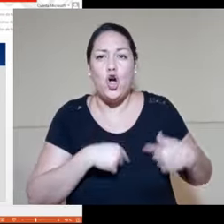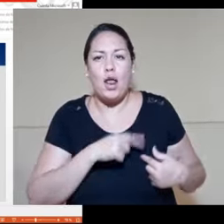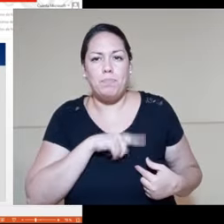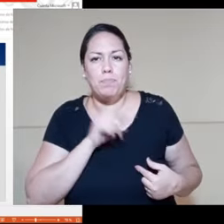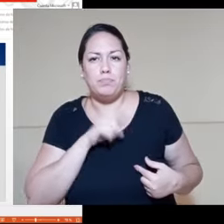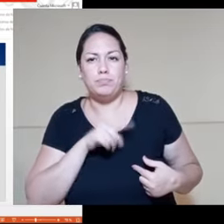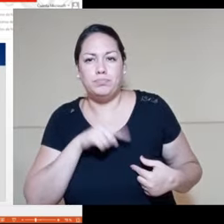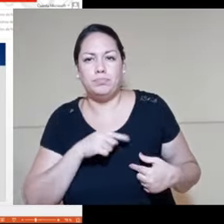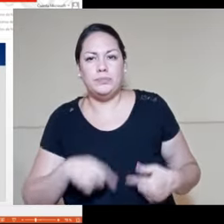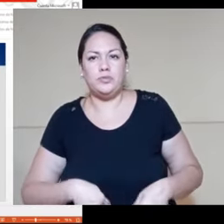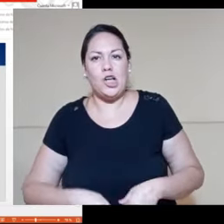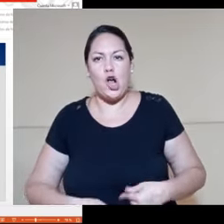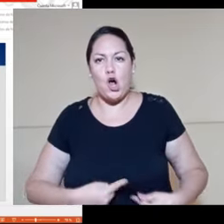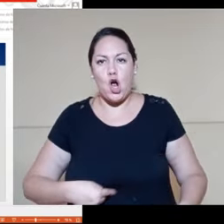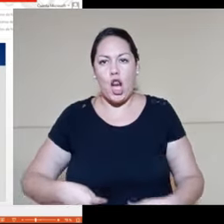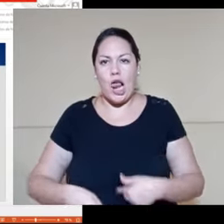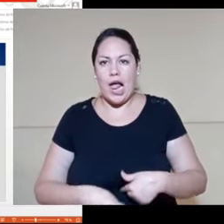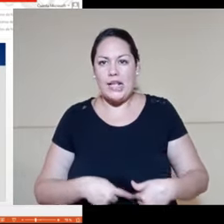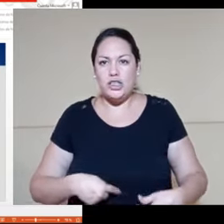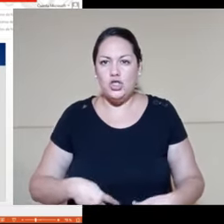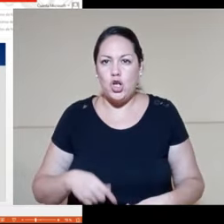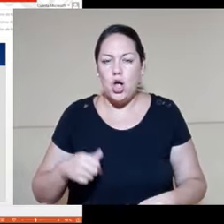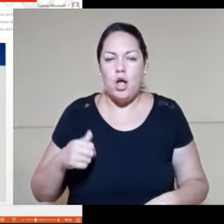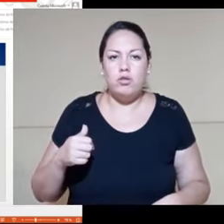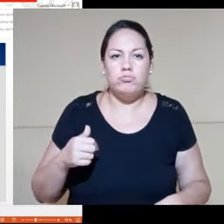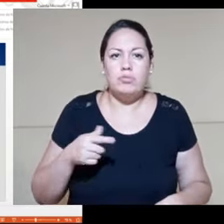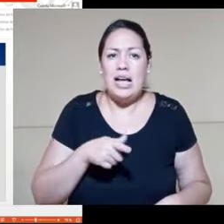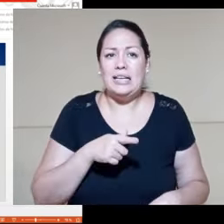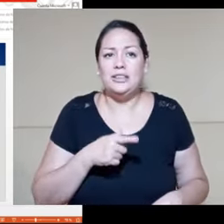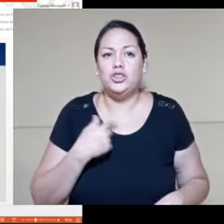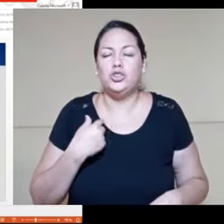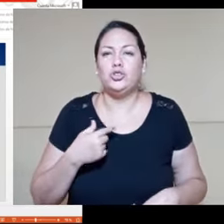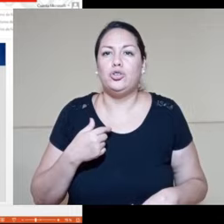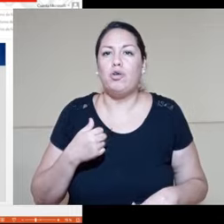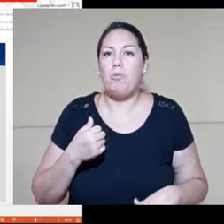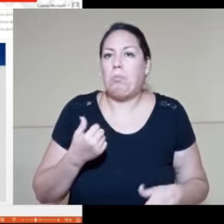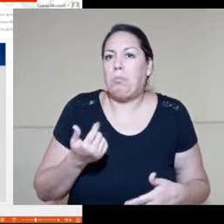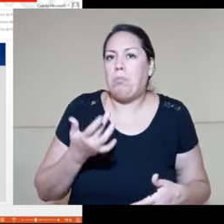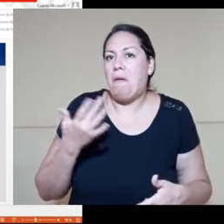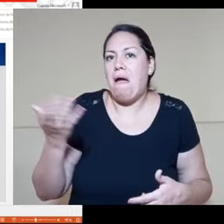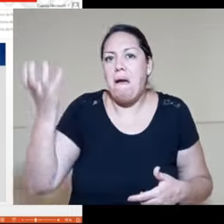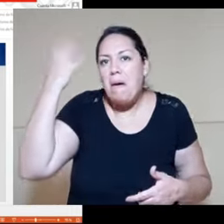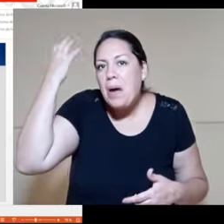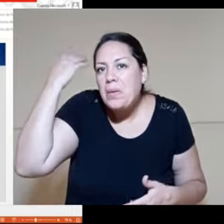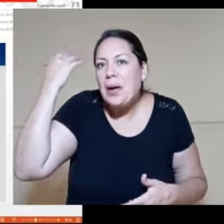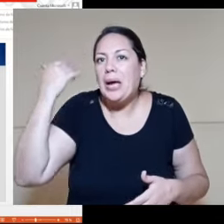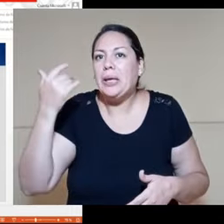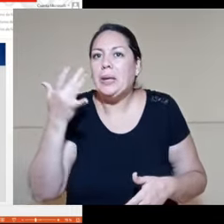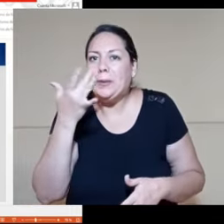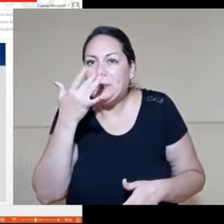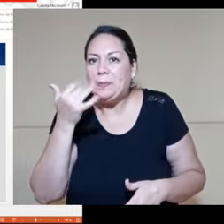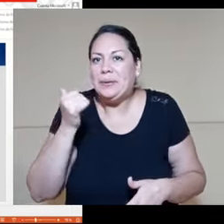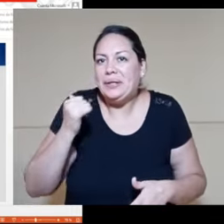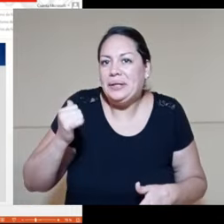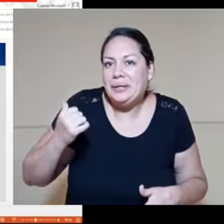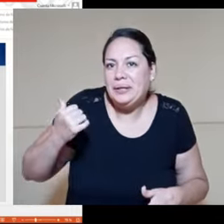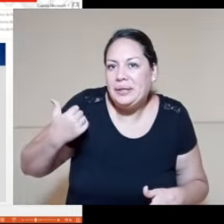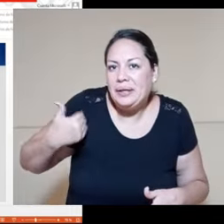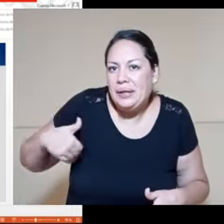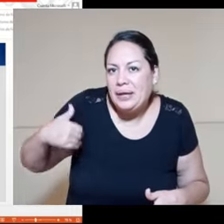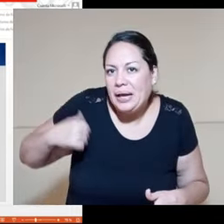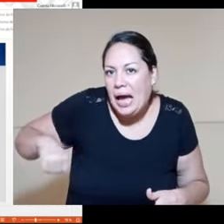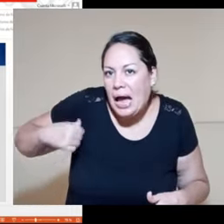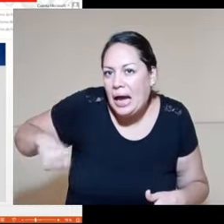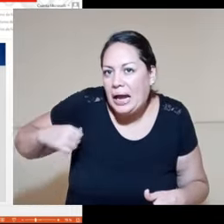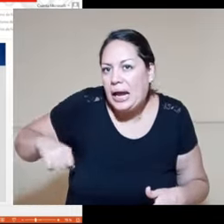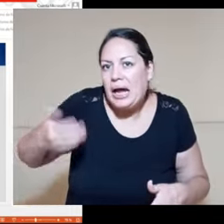que ver con esto. Así late el corazón, así se mueven los intestinos, así generamos jugos gástricos, es decir, todo lo que